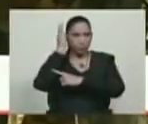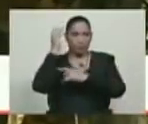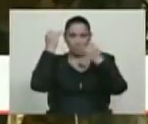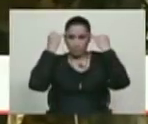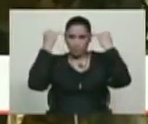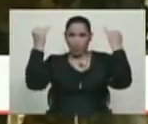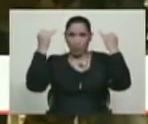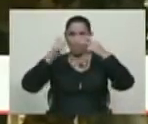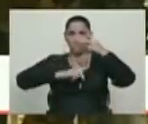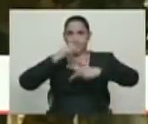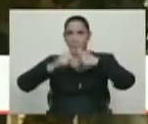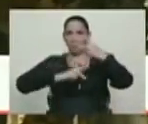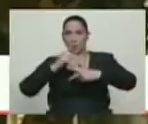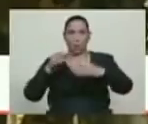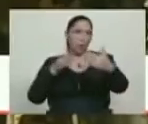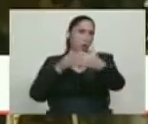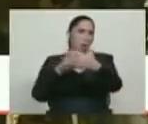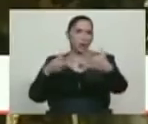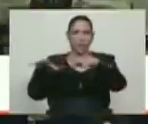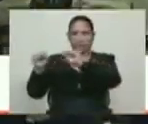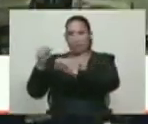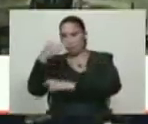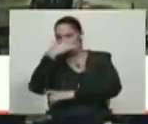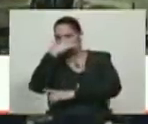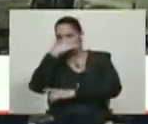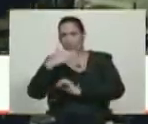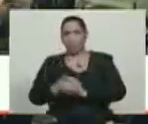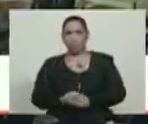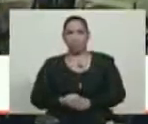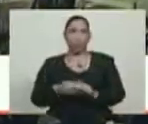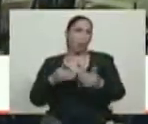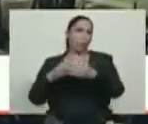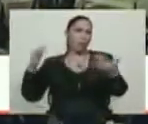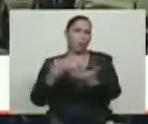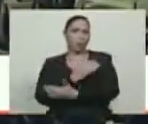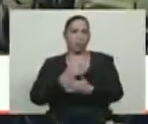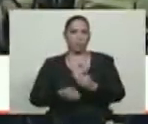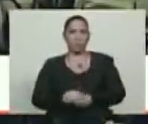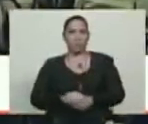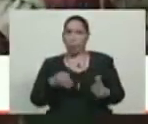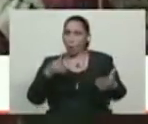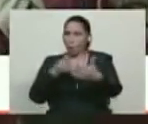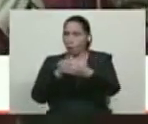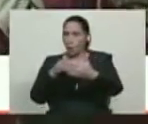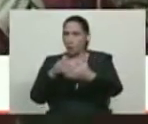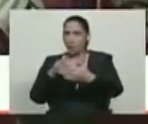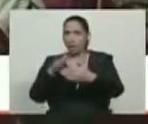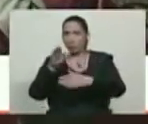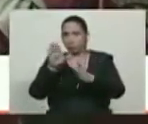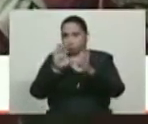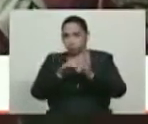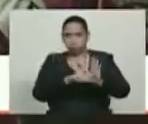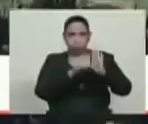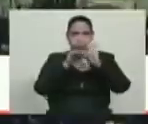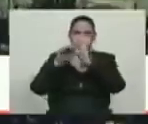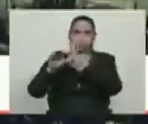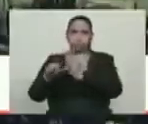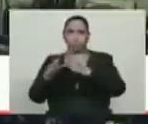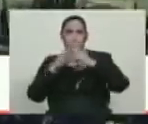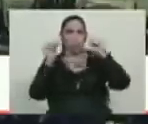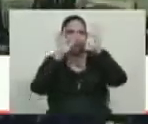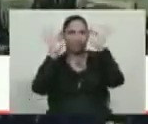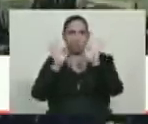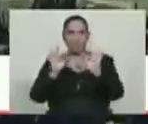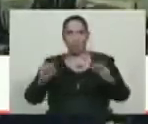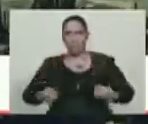preventiva contra el terrorismo, contra el golpismo, contra la delincuencia en todas sus formas